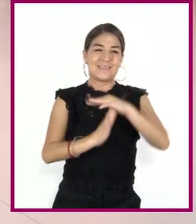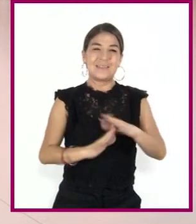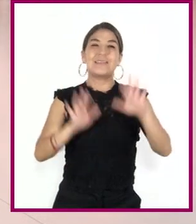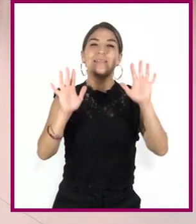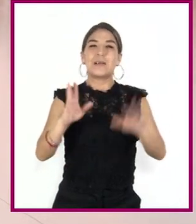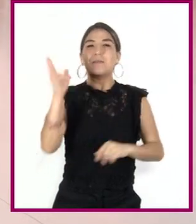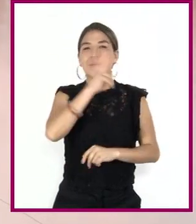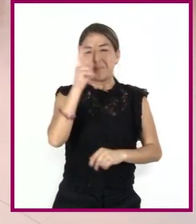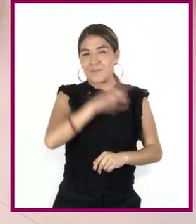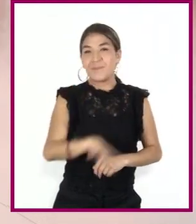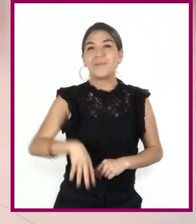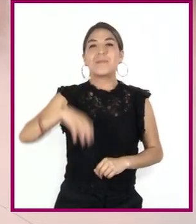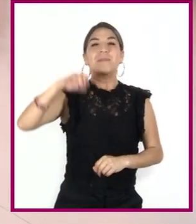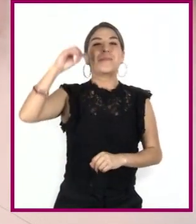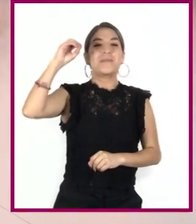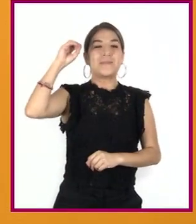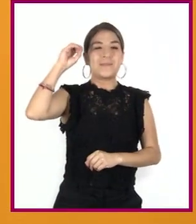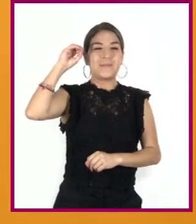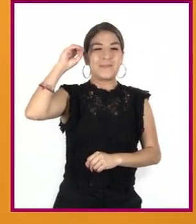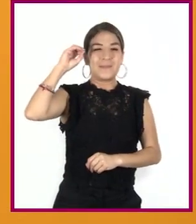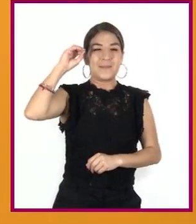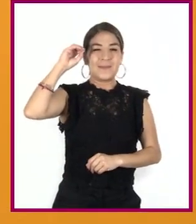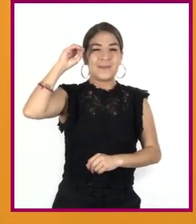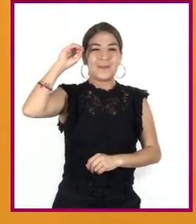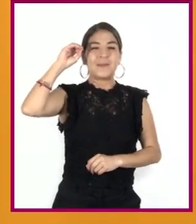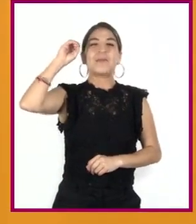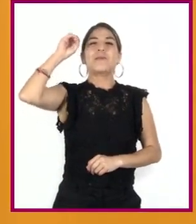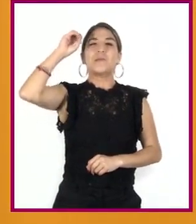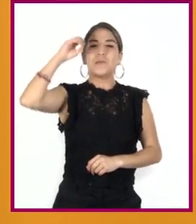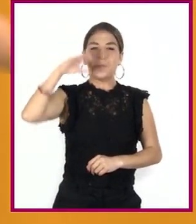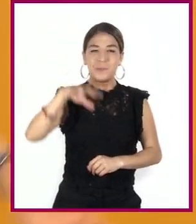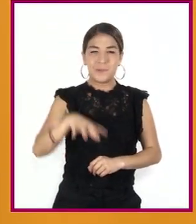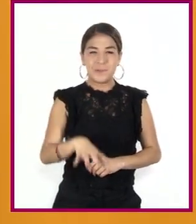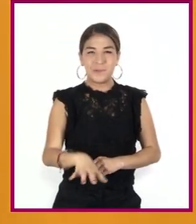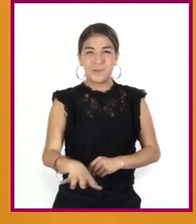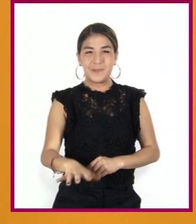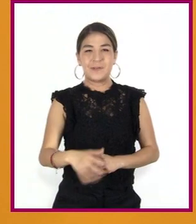Realizamos inhalación y exhalamos.